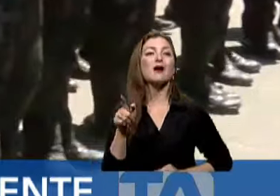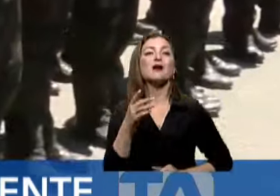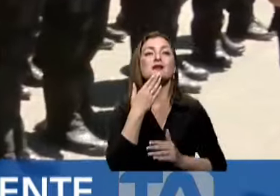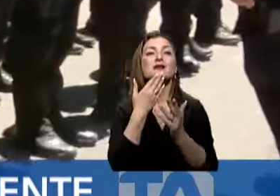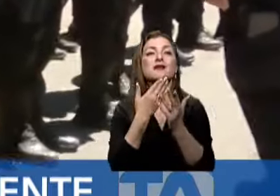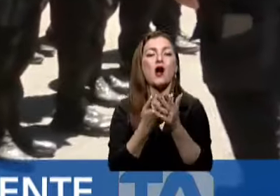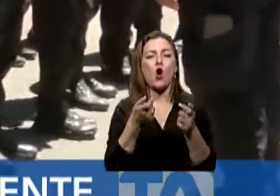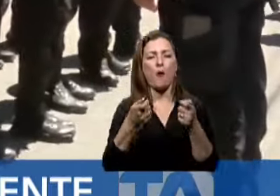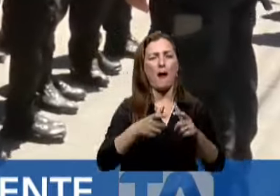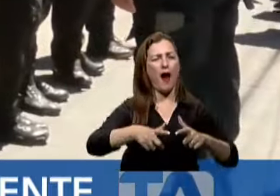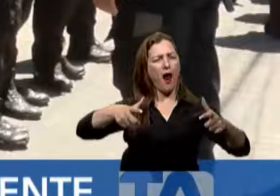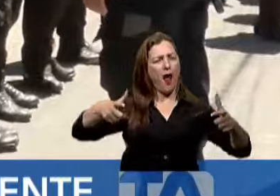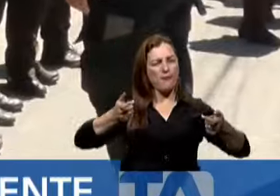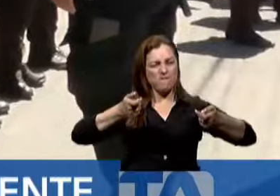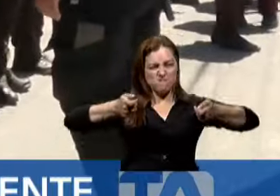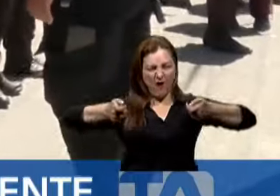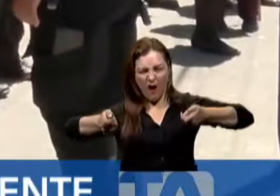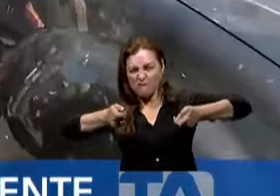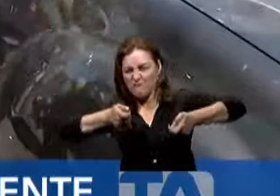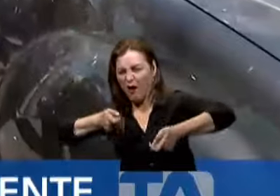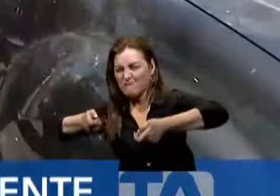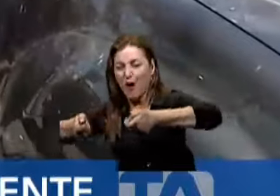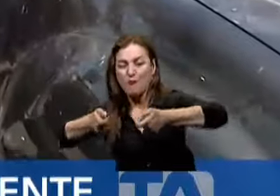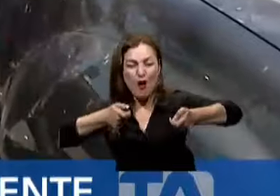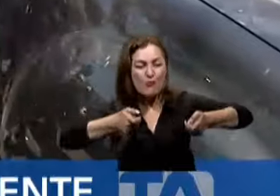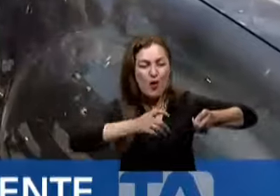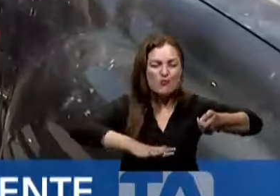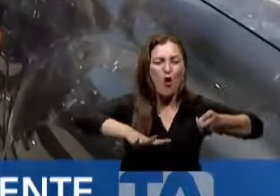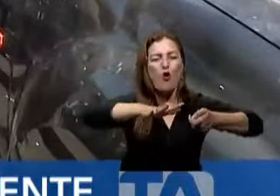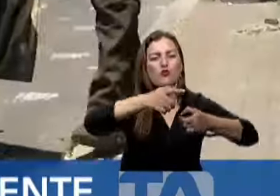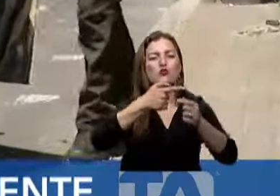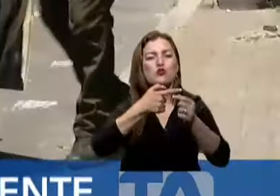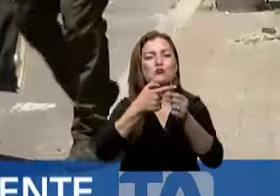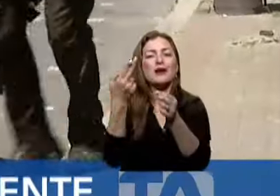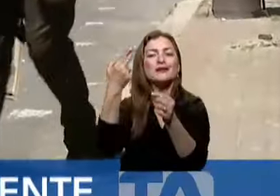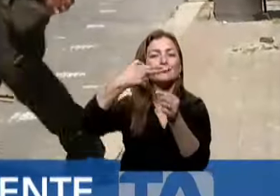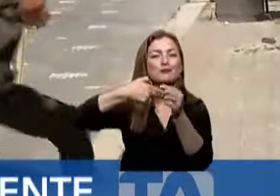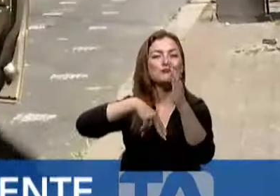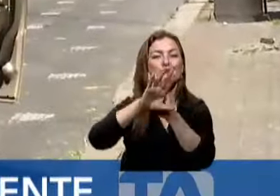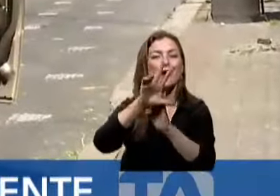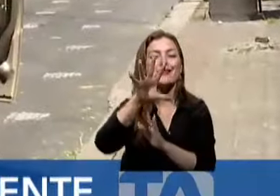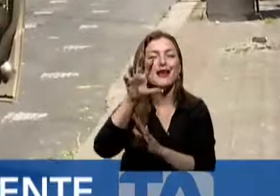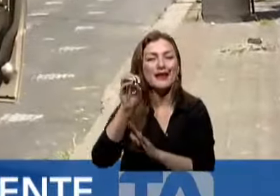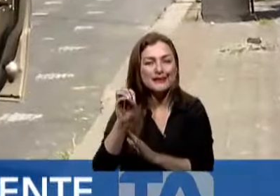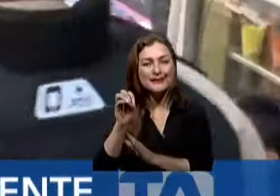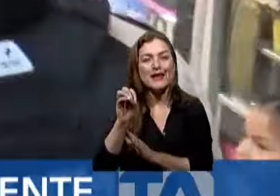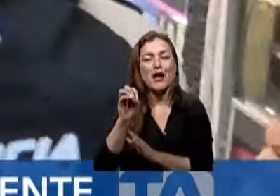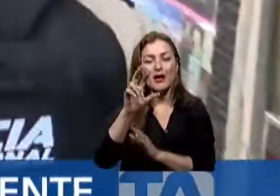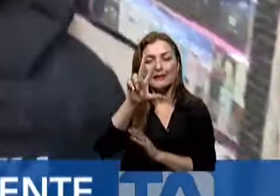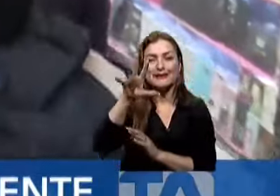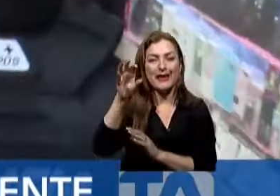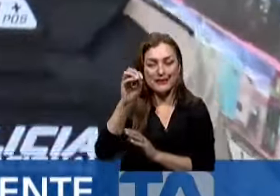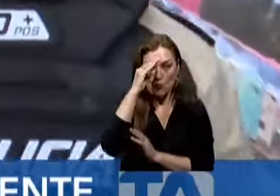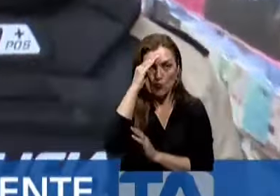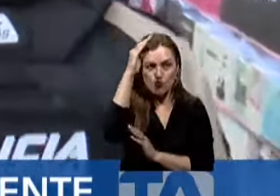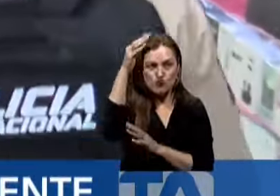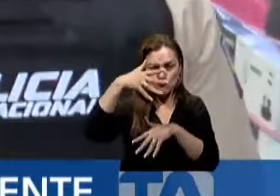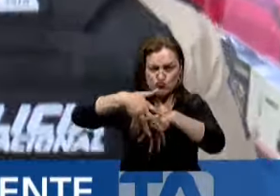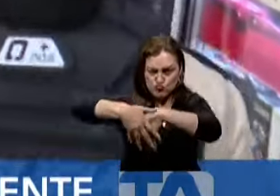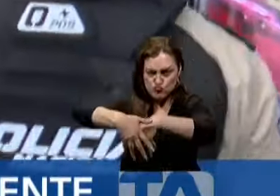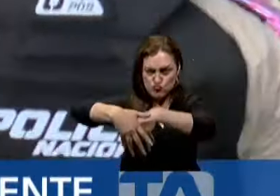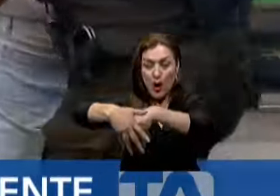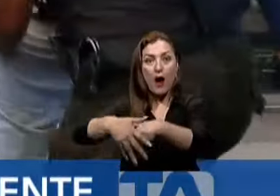los macrooperativos que se han intensificado en la ciudad, donde participan más de 30 uniformados que se despliegan a